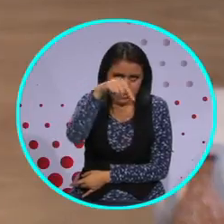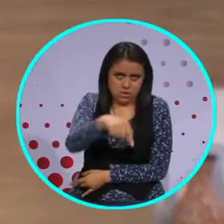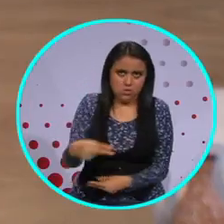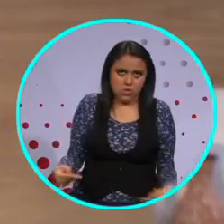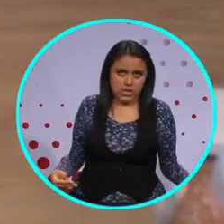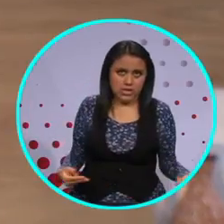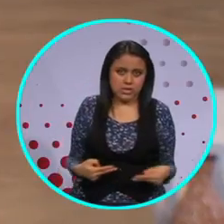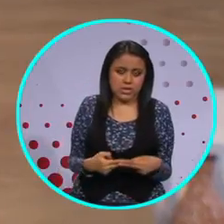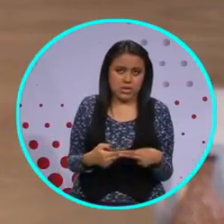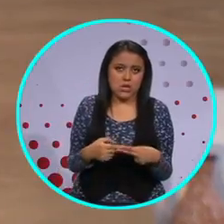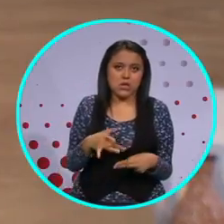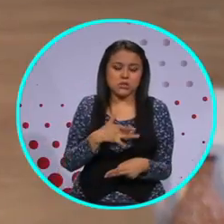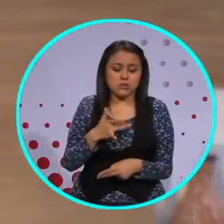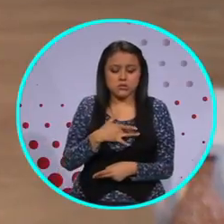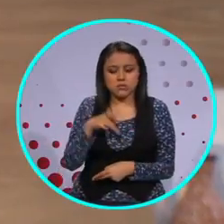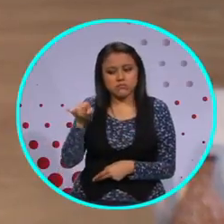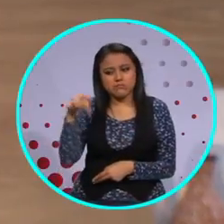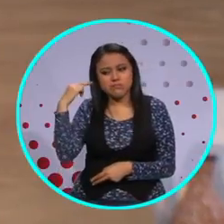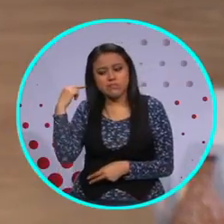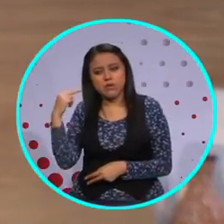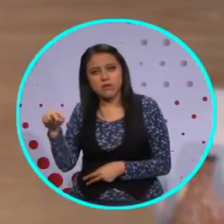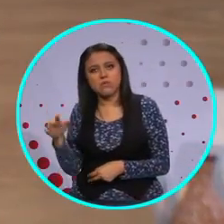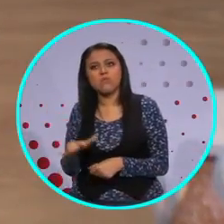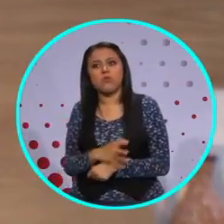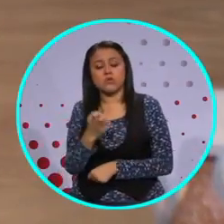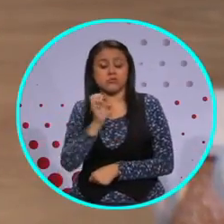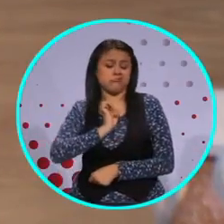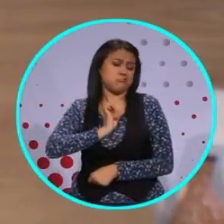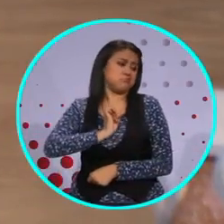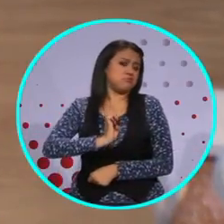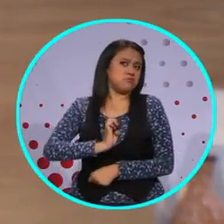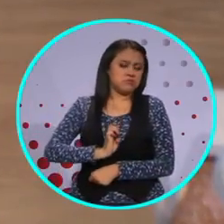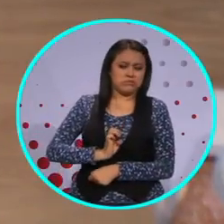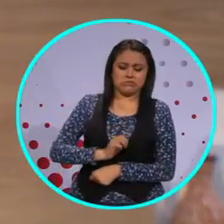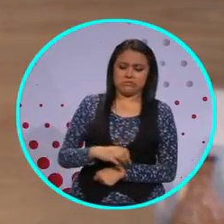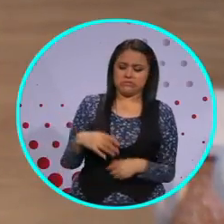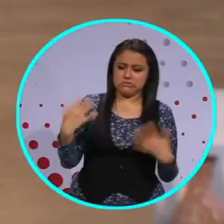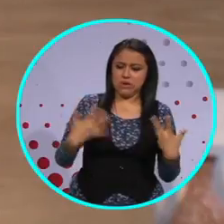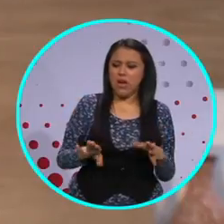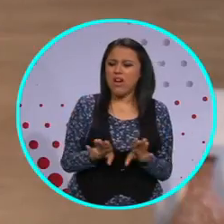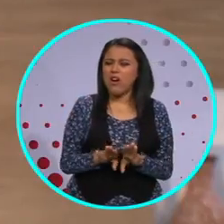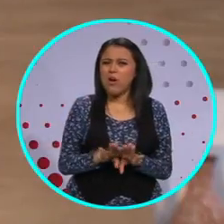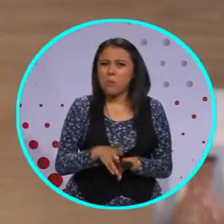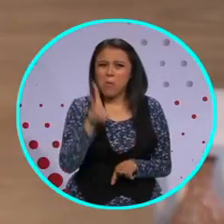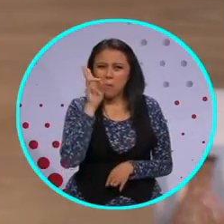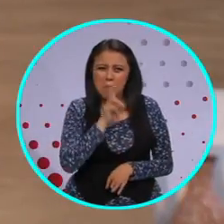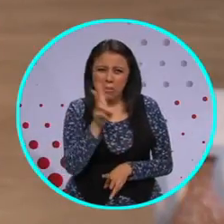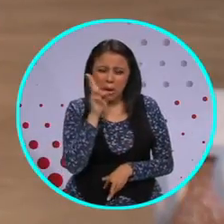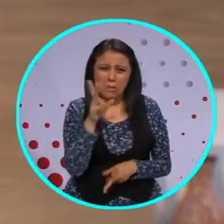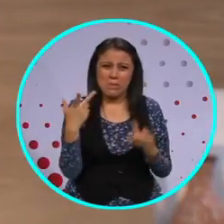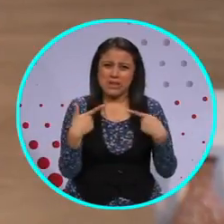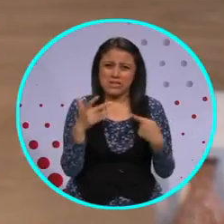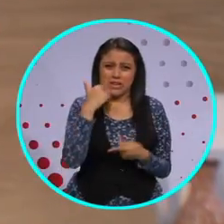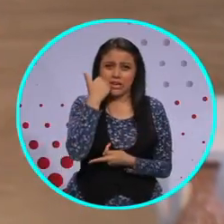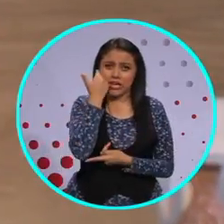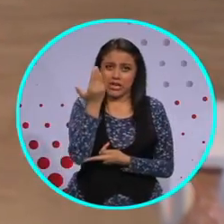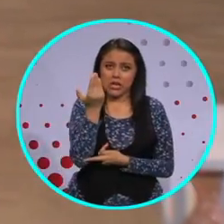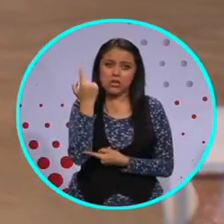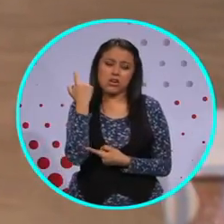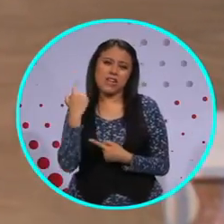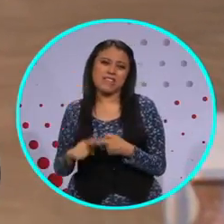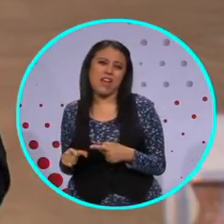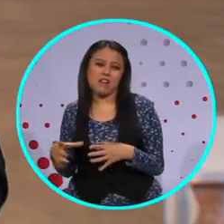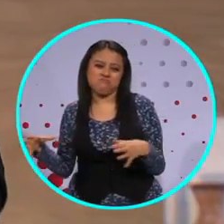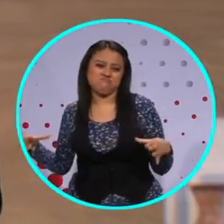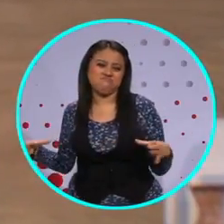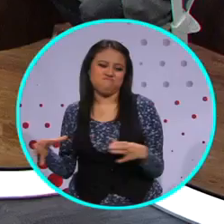soy ser humano y tengo sentido común por eso me indigna me indigna ver cómo tratan de quitarle los daños que